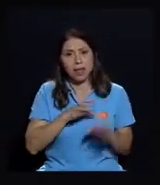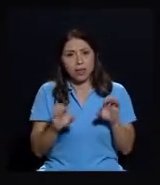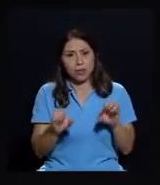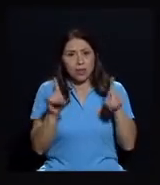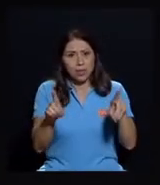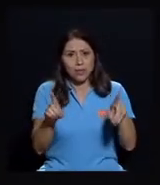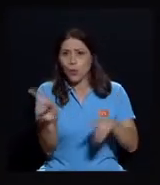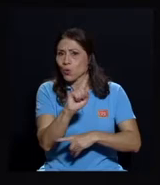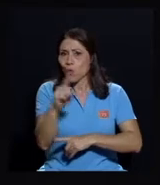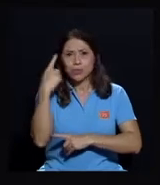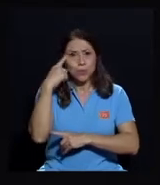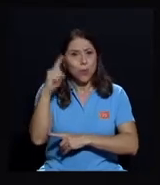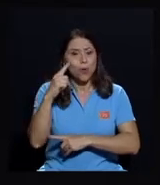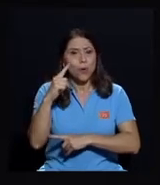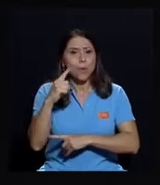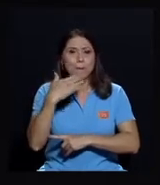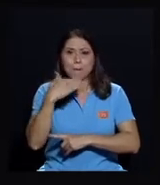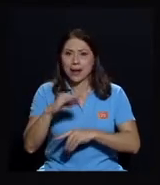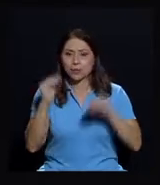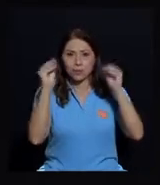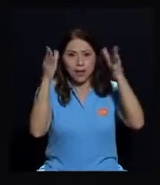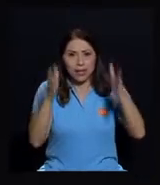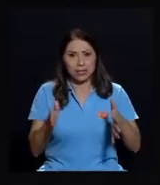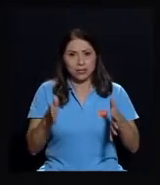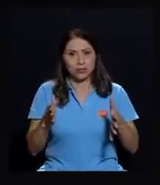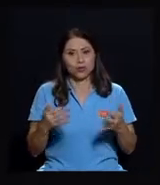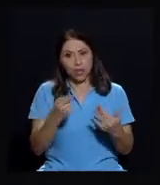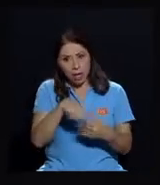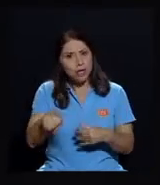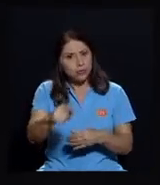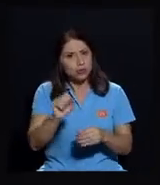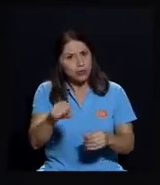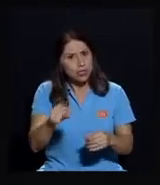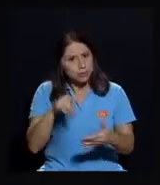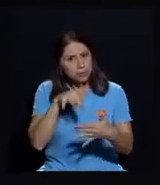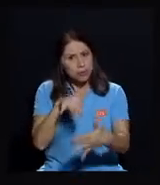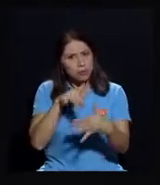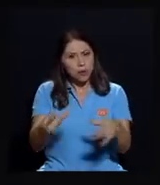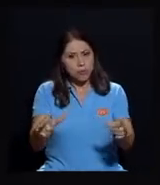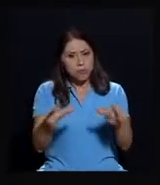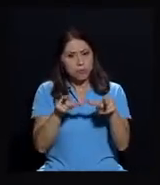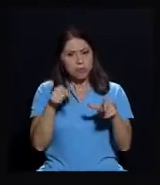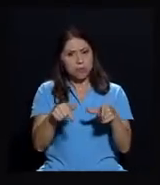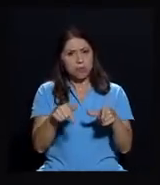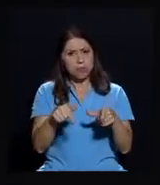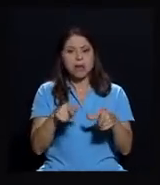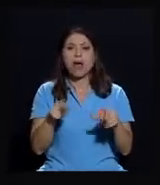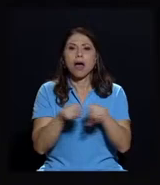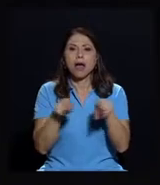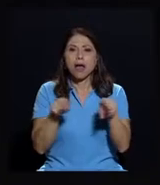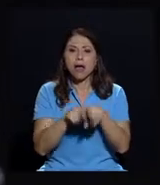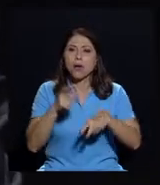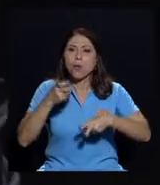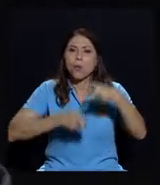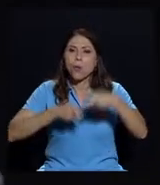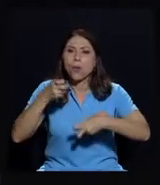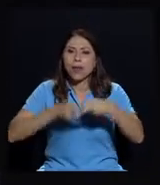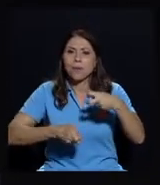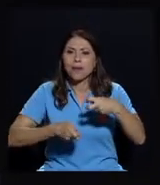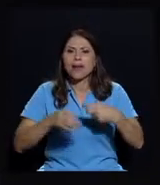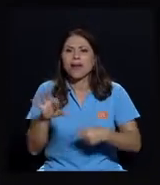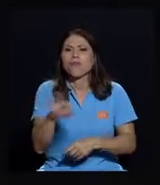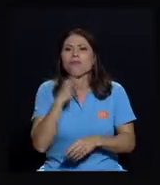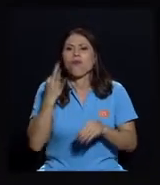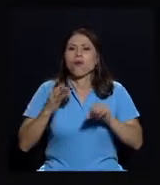malos maestros en principio son maestros titulados y además hay un problema de la manera en que se enseña